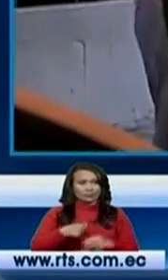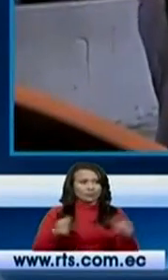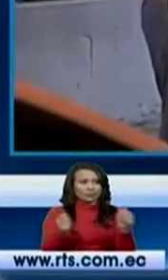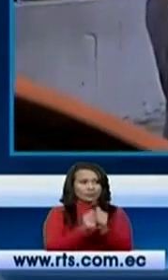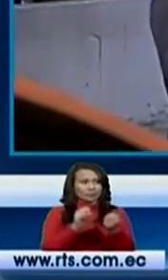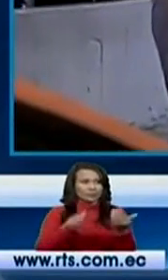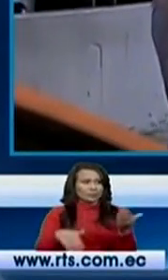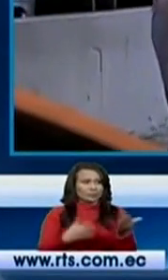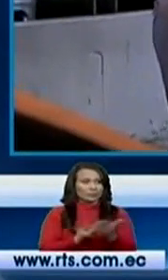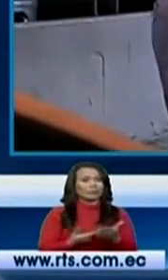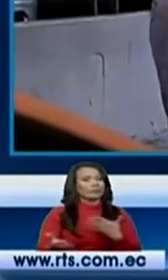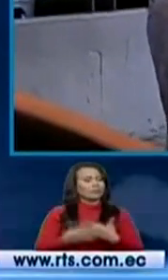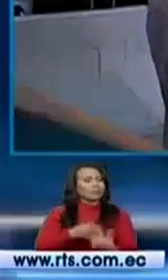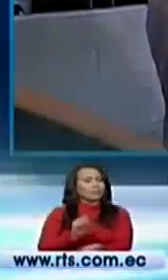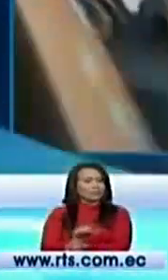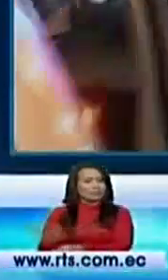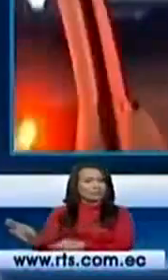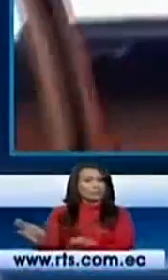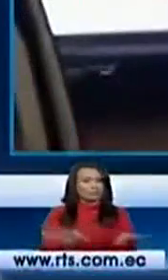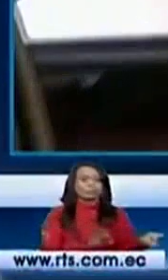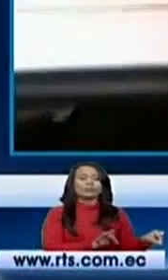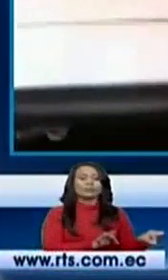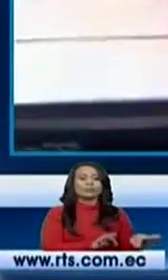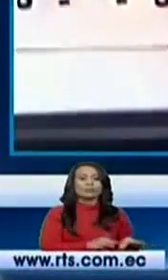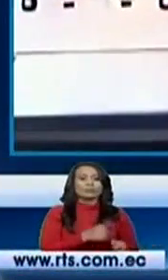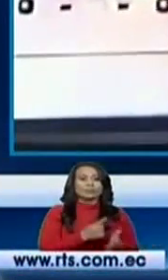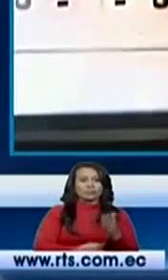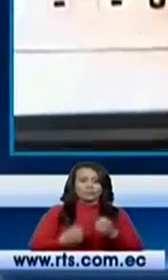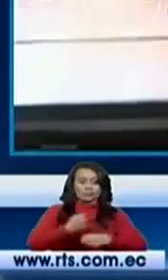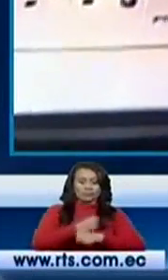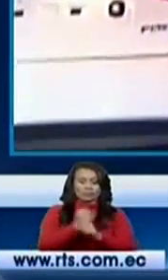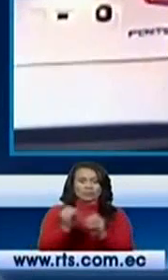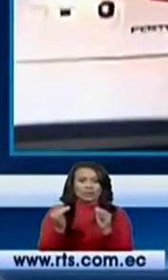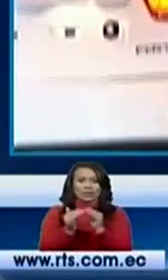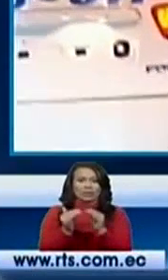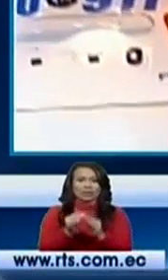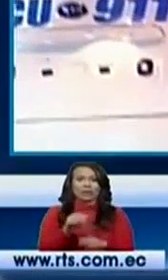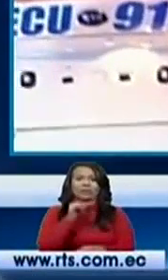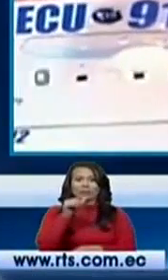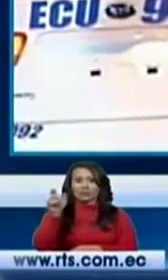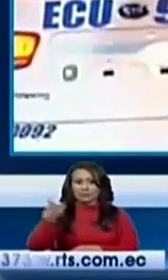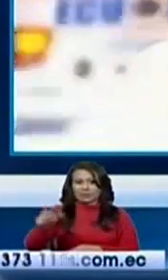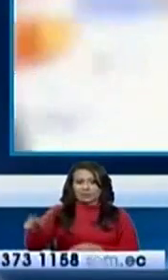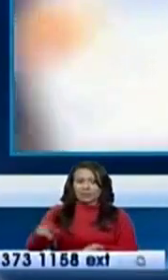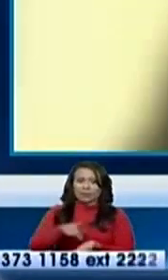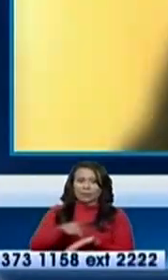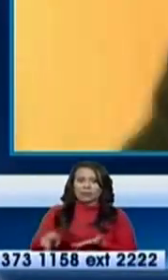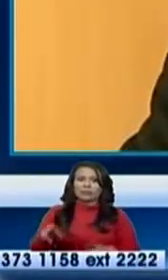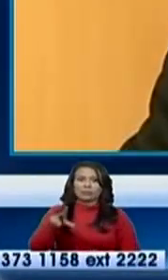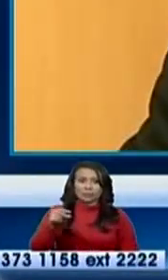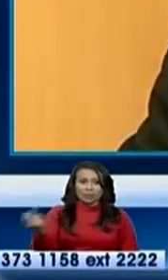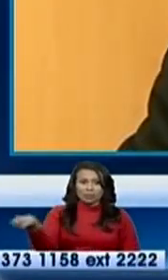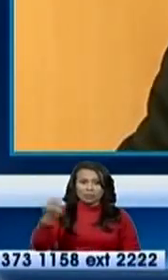concomitantemente a la cárcel. Y que se haga como se hace con los padres que no pagan la pensión, ¿no? Si no devuelven ellos, que devuelvan